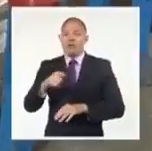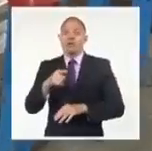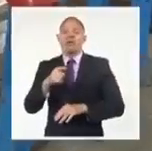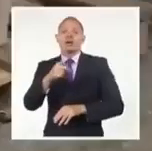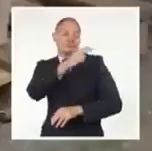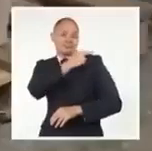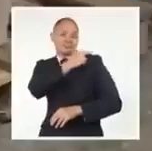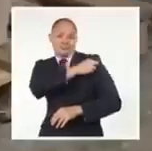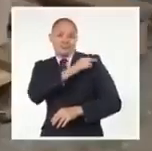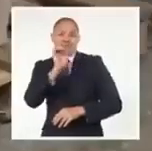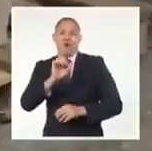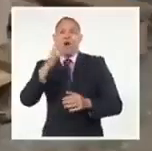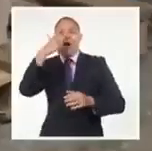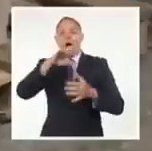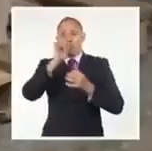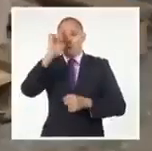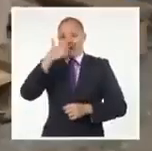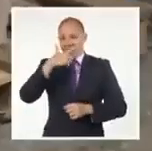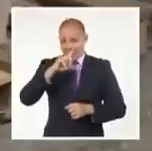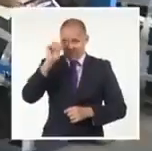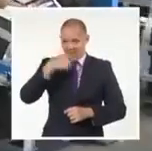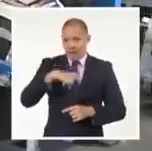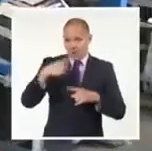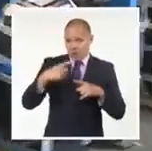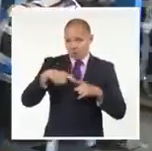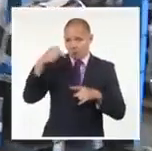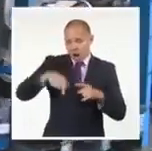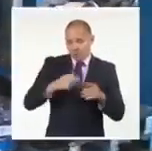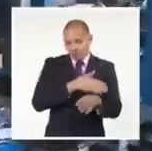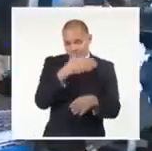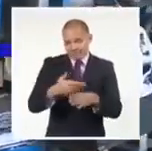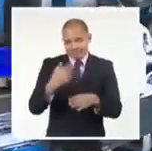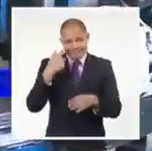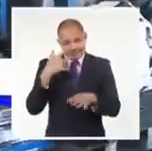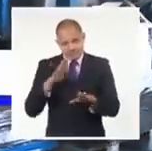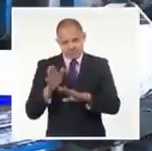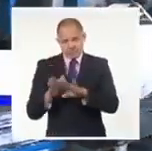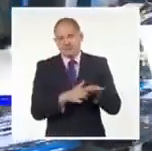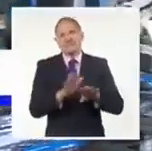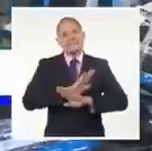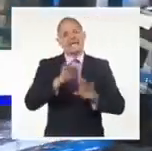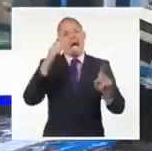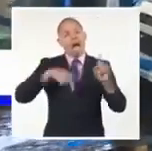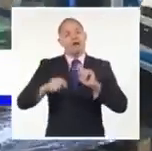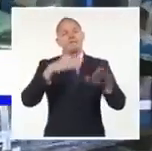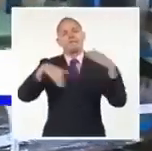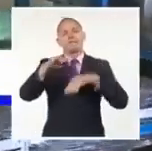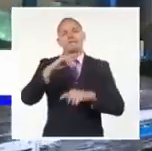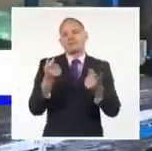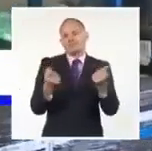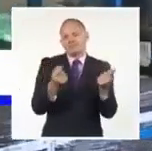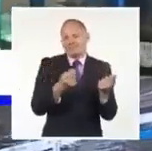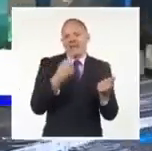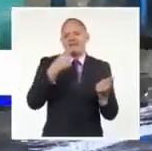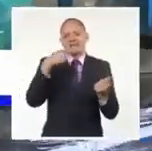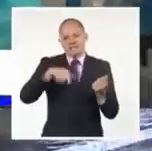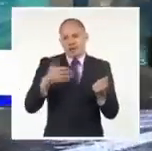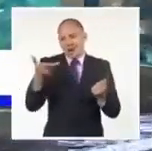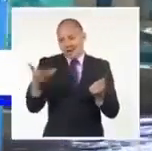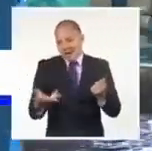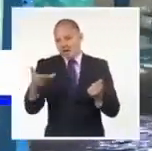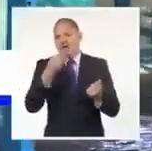ante lo dispuesto recientemente por Finanzas y Precios. En el caso de las cargas, el Ministerio de Finanzas y Precios elevó a 20 kilogramos